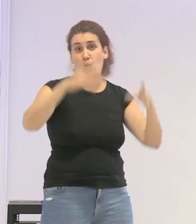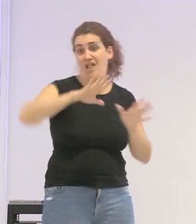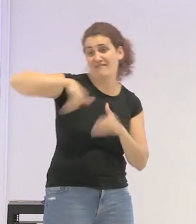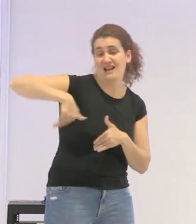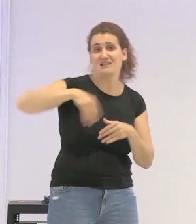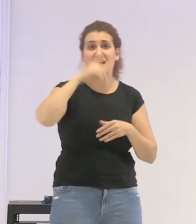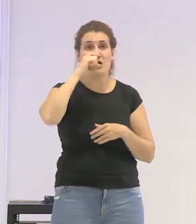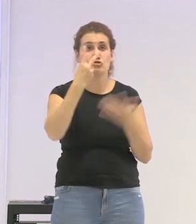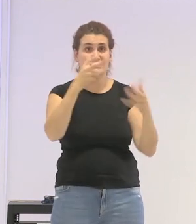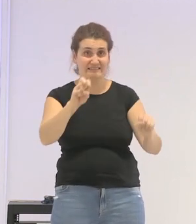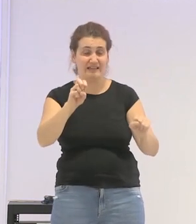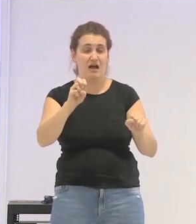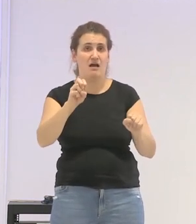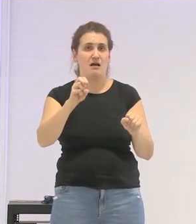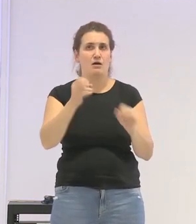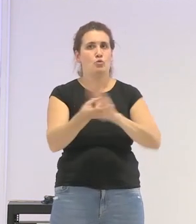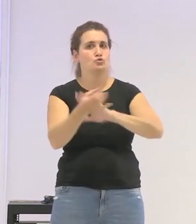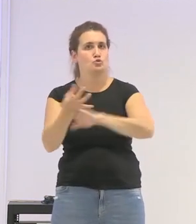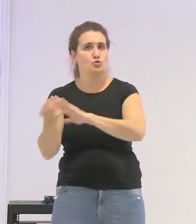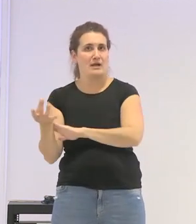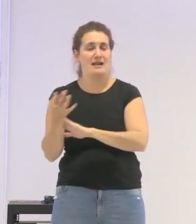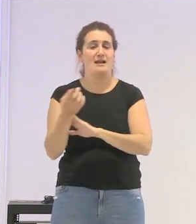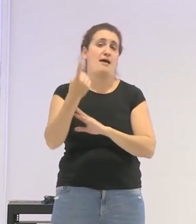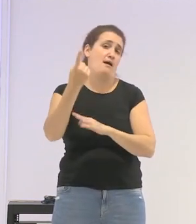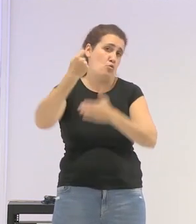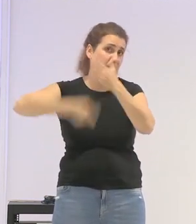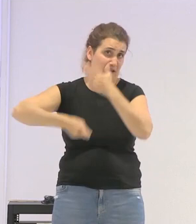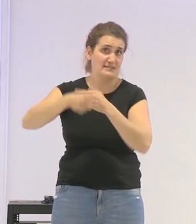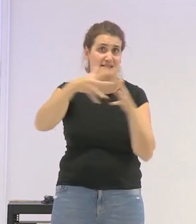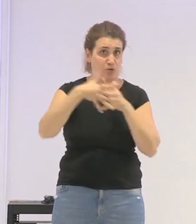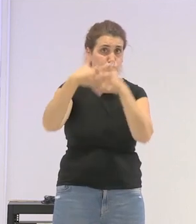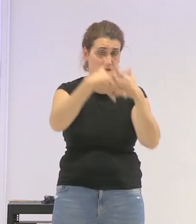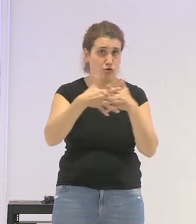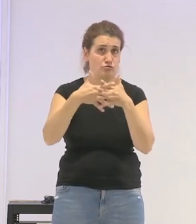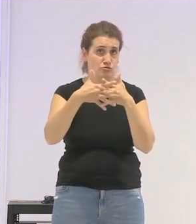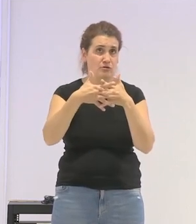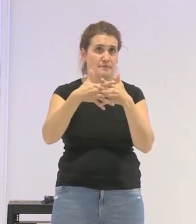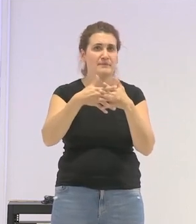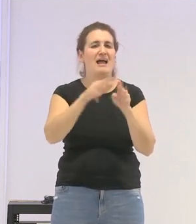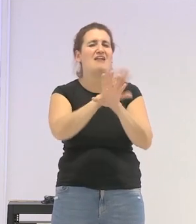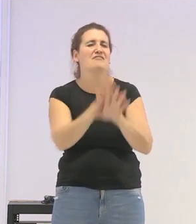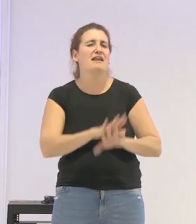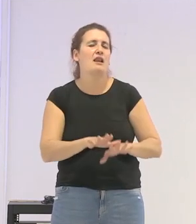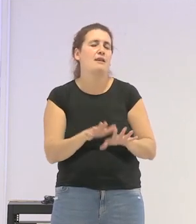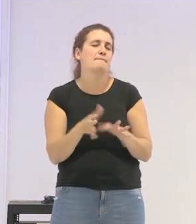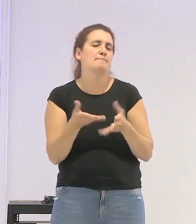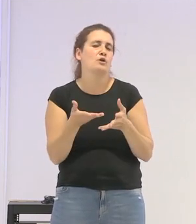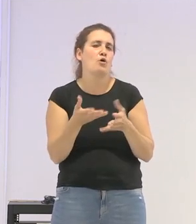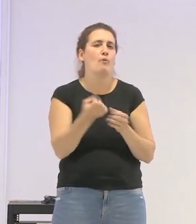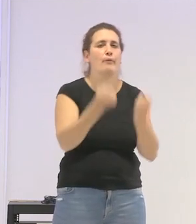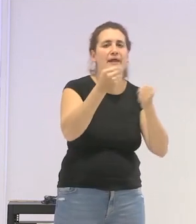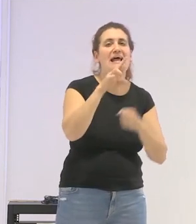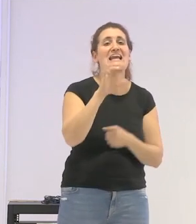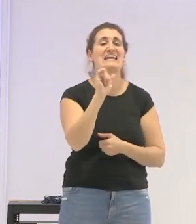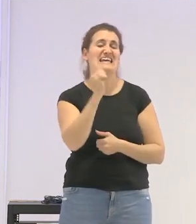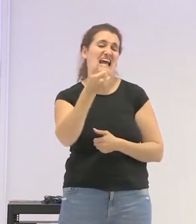70, surge lo que se llamó la nueva derecha en Estados Unidos, ¿no? Que al final acabaría llevando al poder a Reagan, bueno,